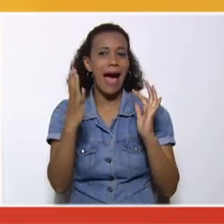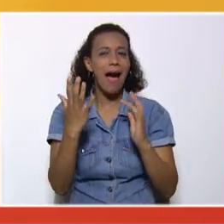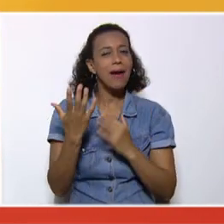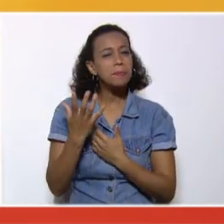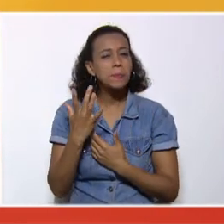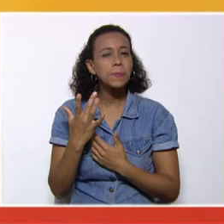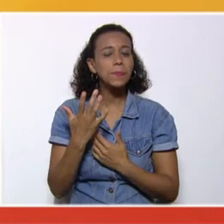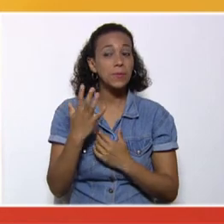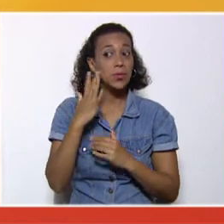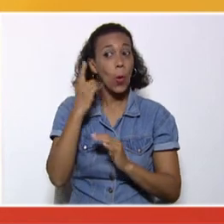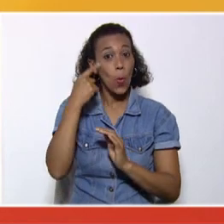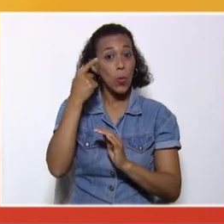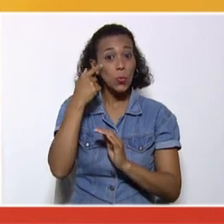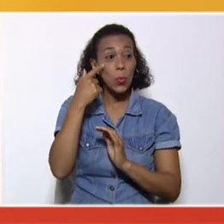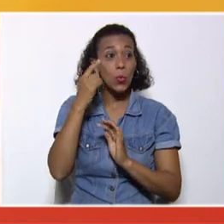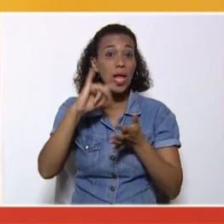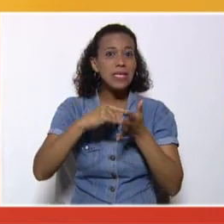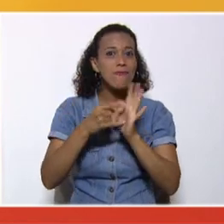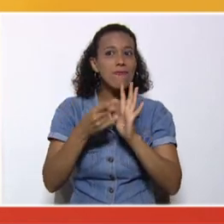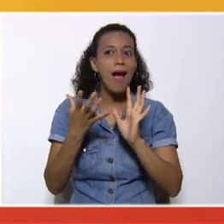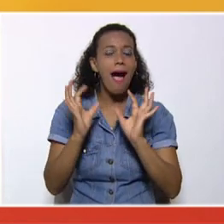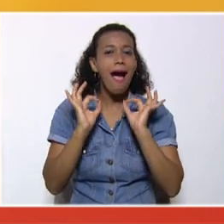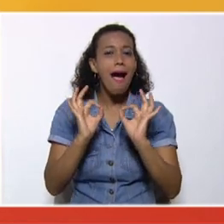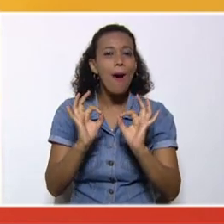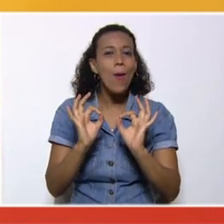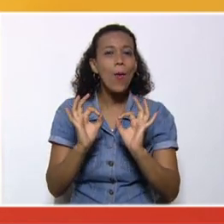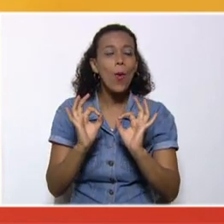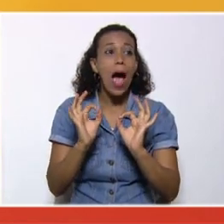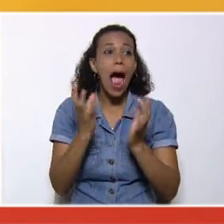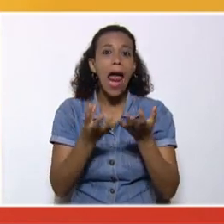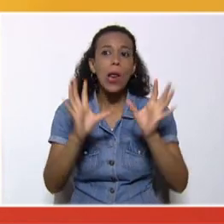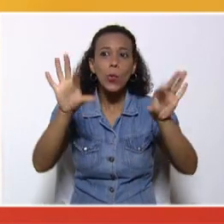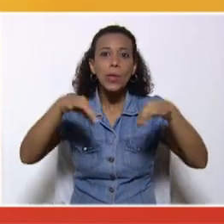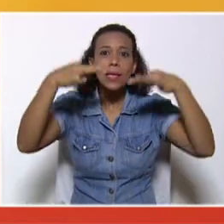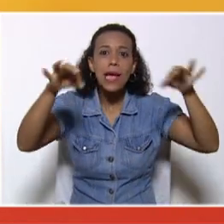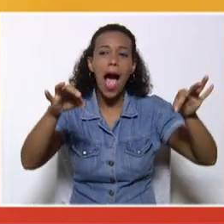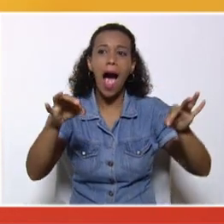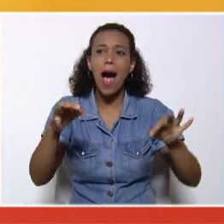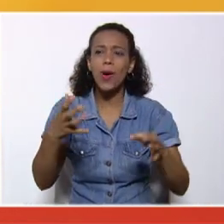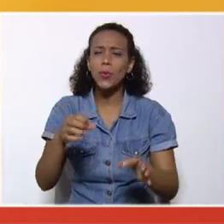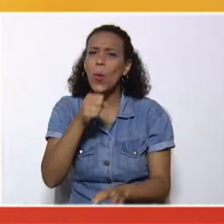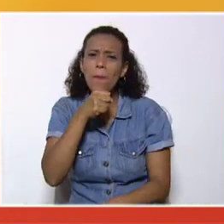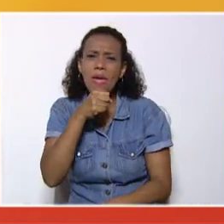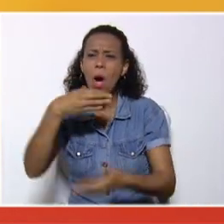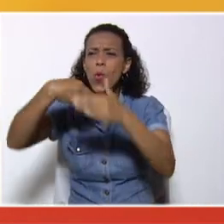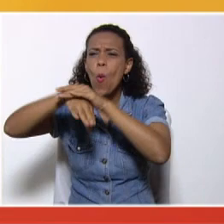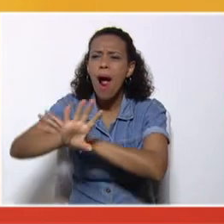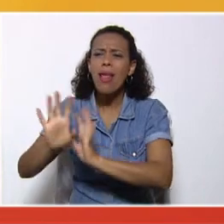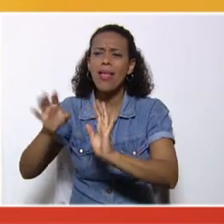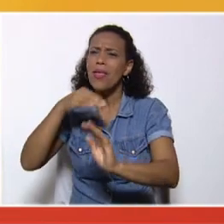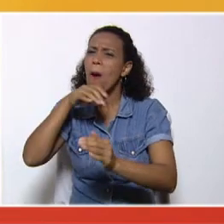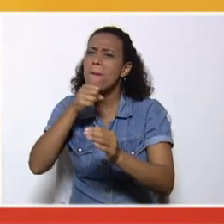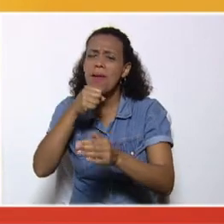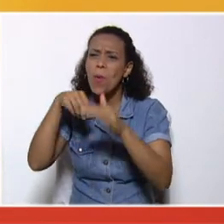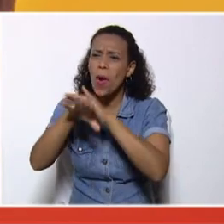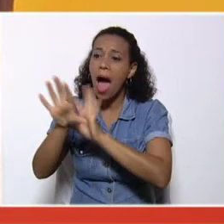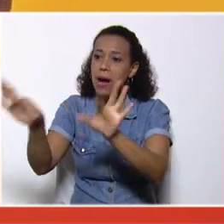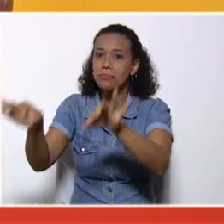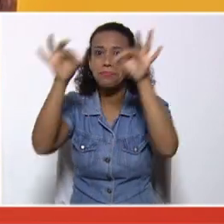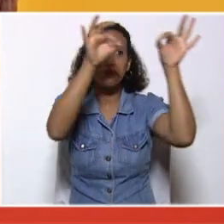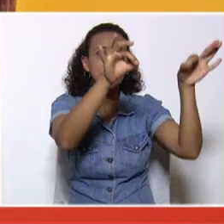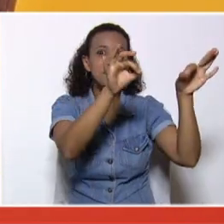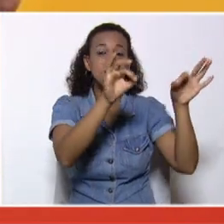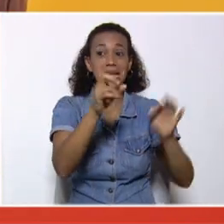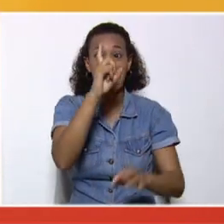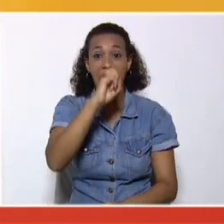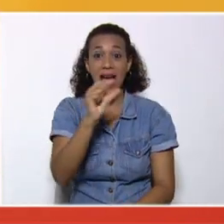y tomando en cuenta lo significativo que es reutilizar todo lo que tengamos en casa que nos pueda servir durante